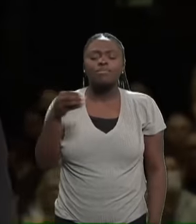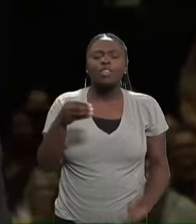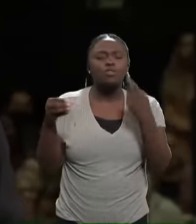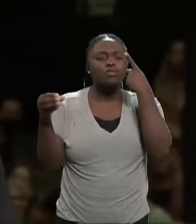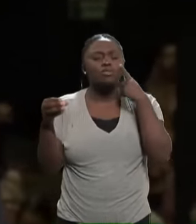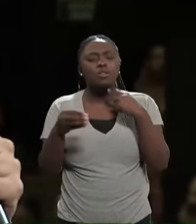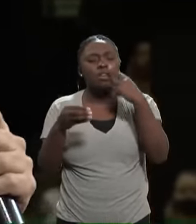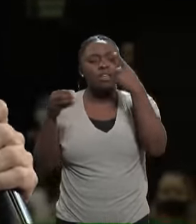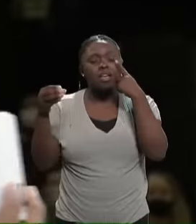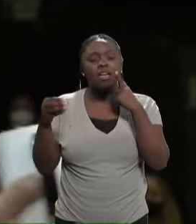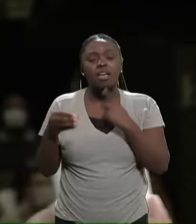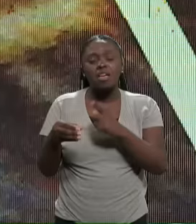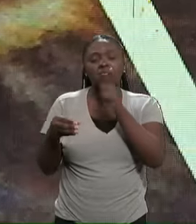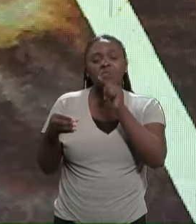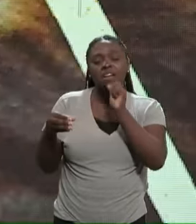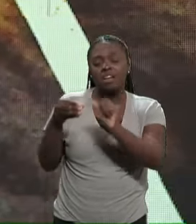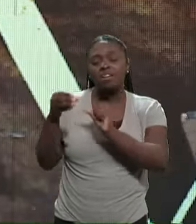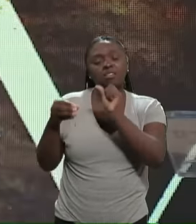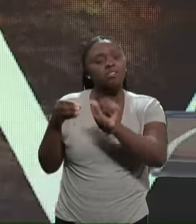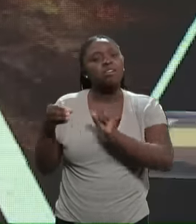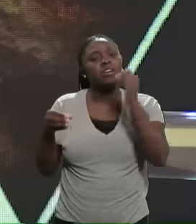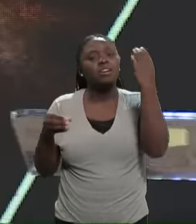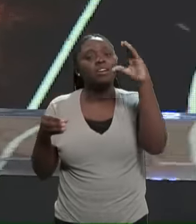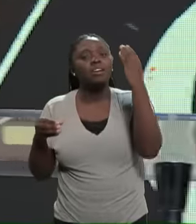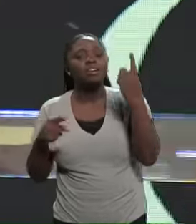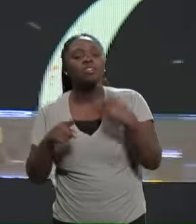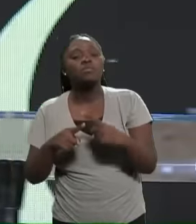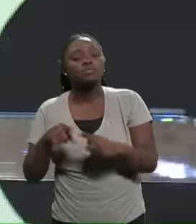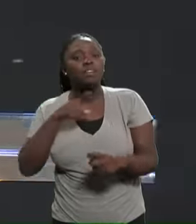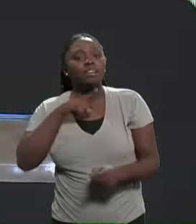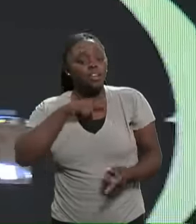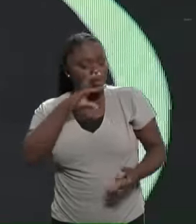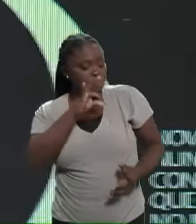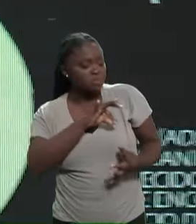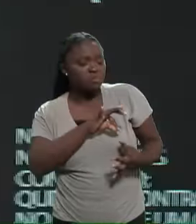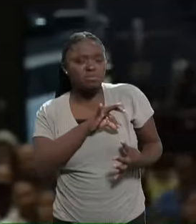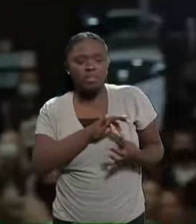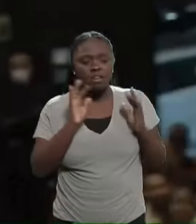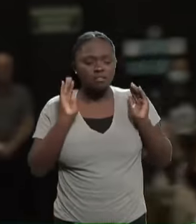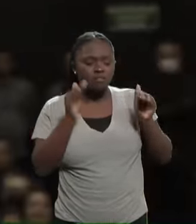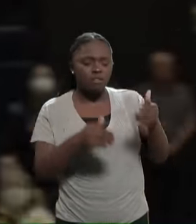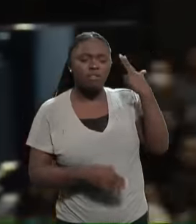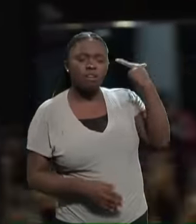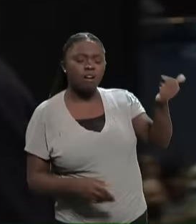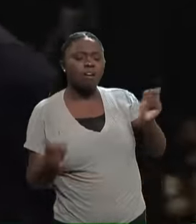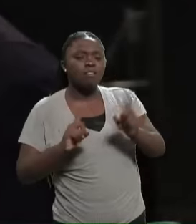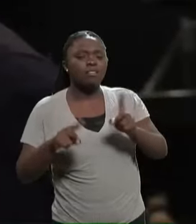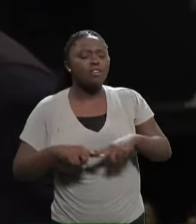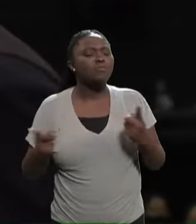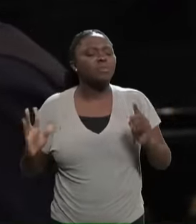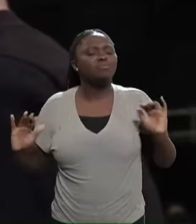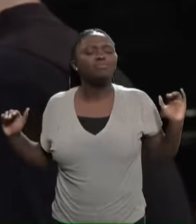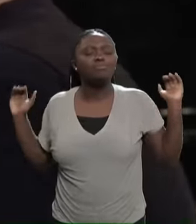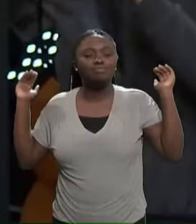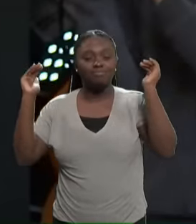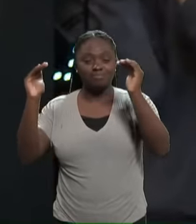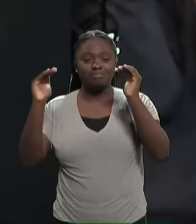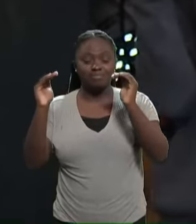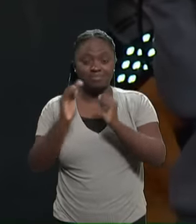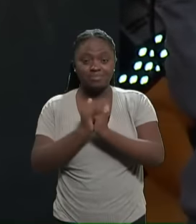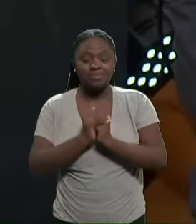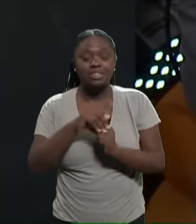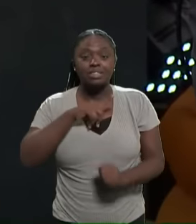chorar para a água virar Coca-Cola. Porque quem tem espírito não está ligado ao natural, está ligado ao sobrenatural.